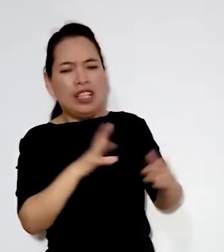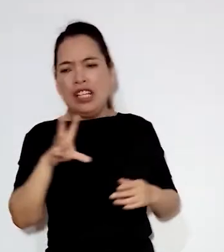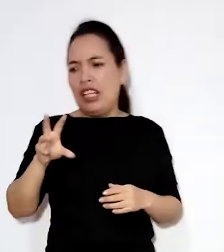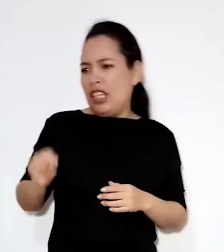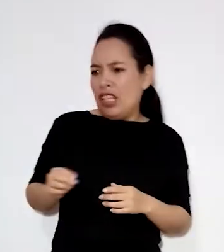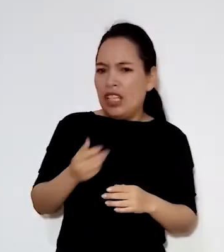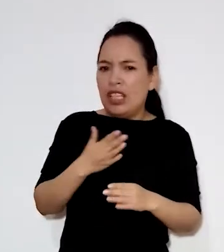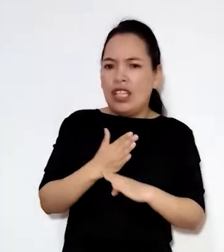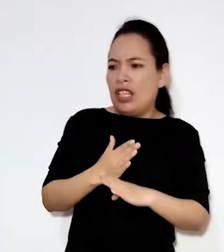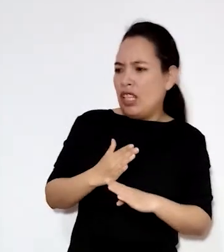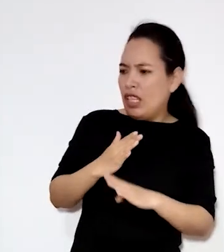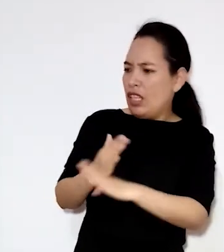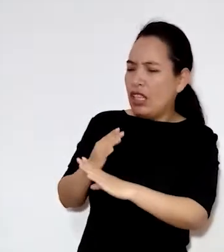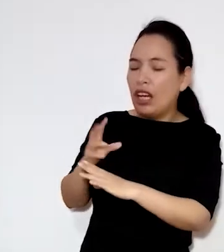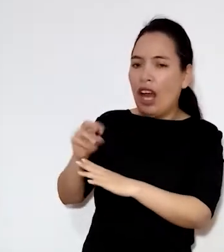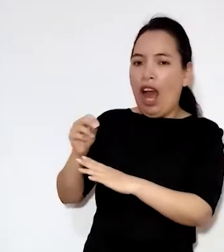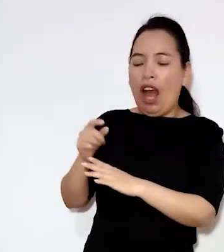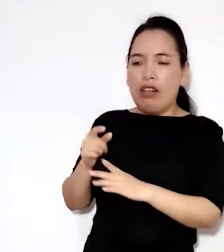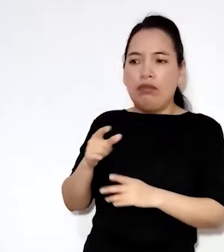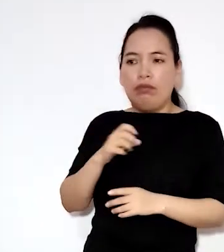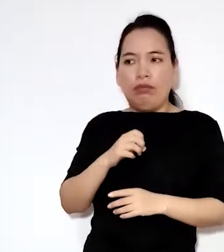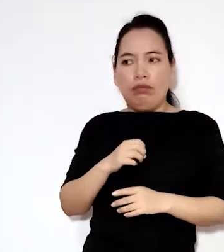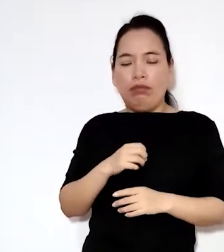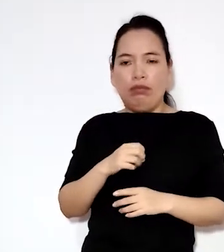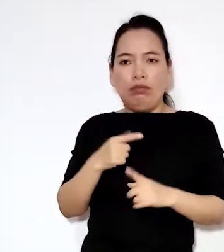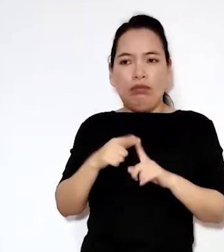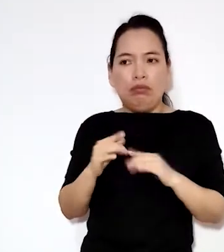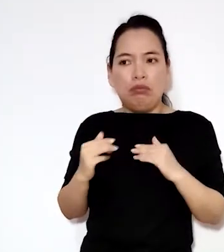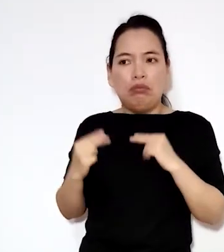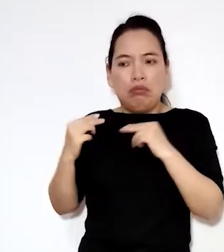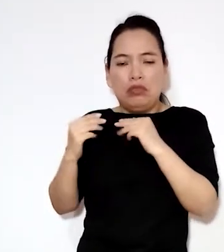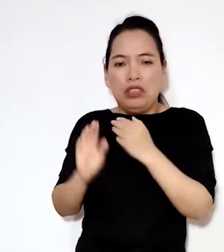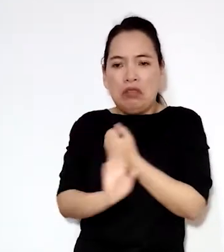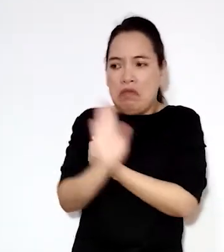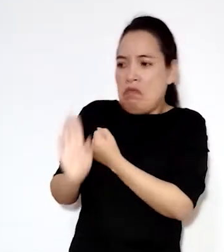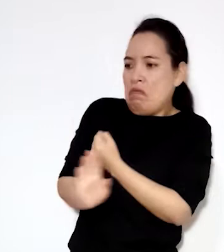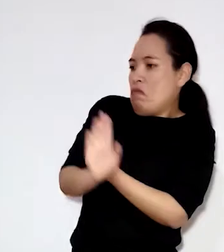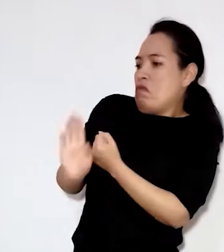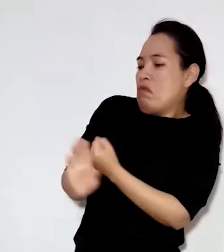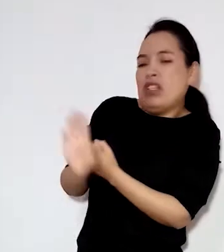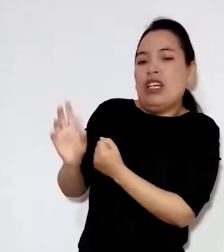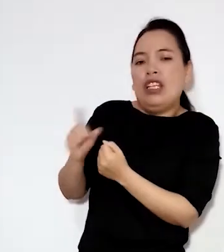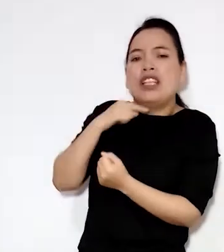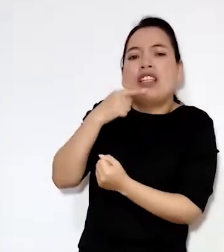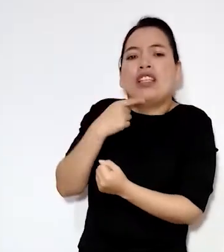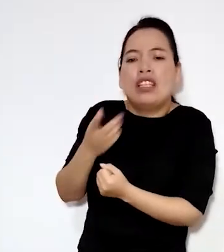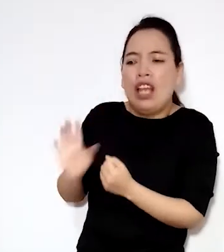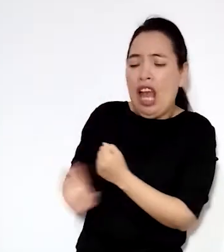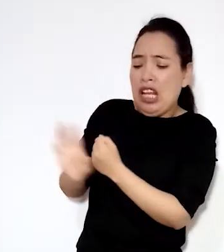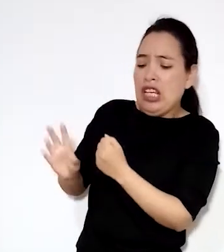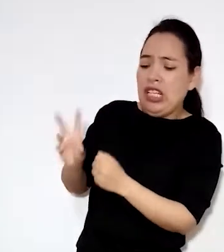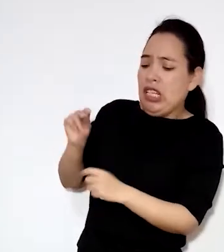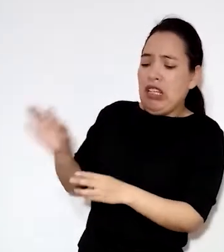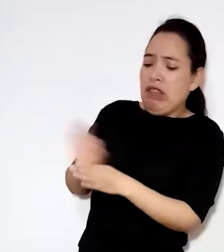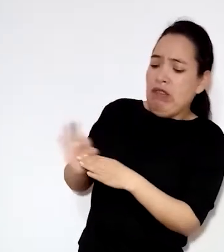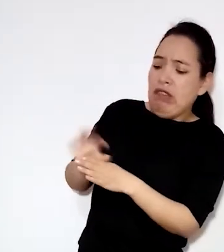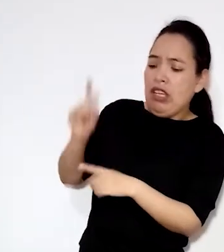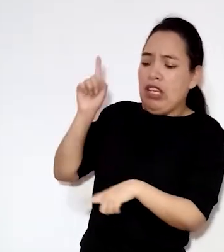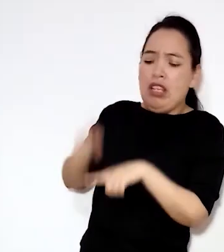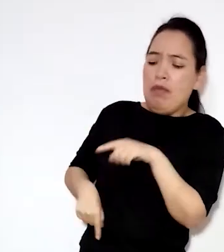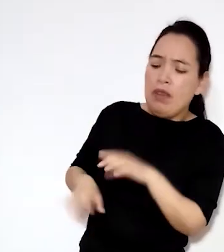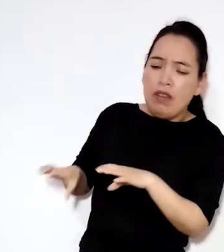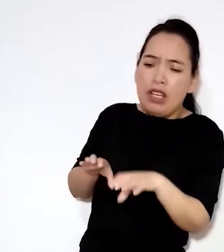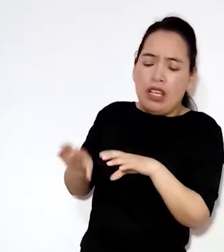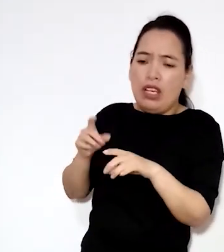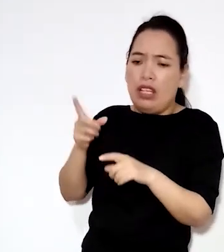discapacidad para apelar a decisiones y para defender su derecho a la educación inclusiva, nos encontramos con resistencias que se vuelven resistencias en